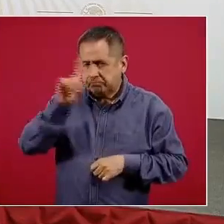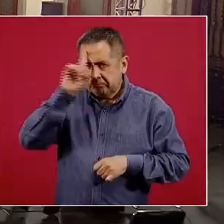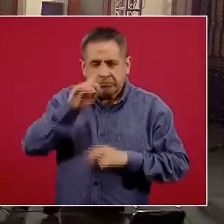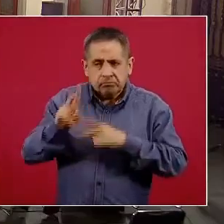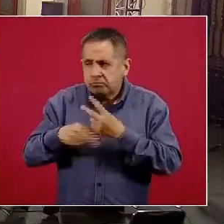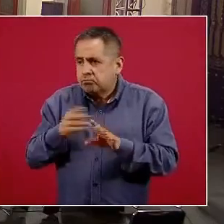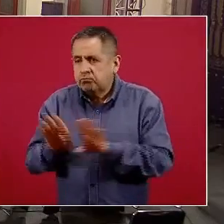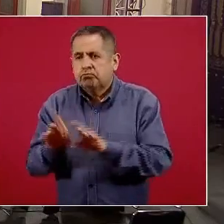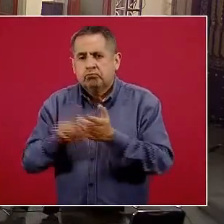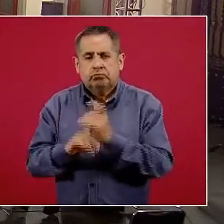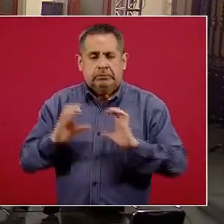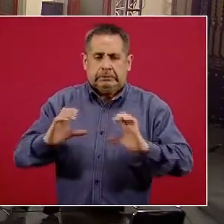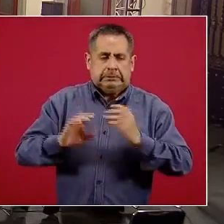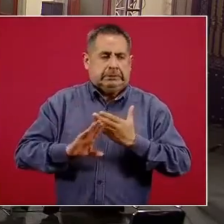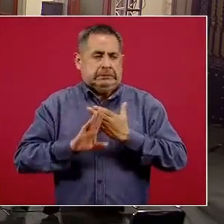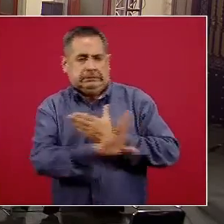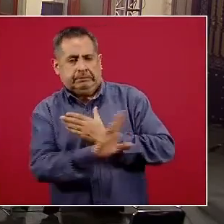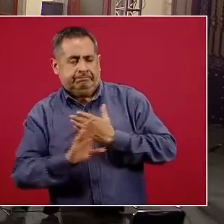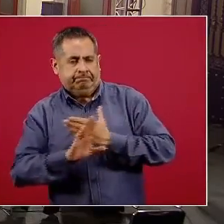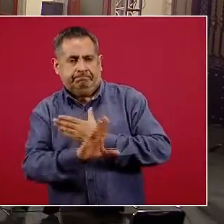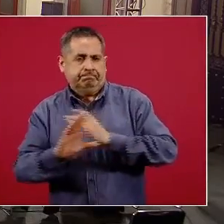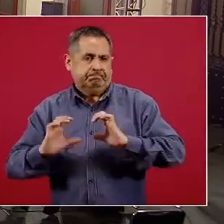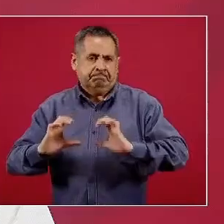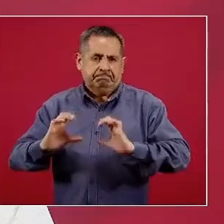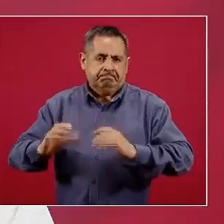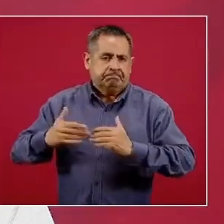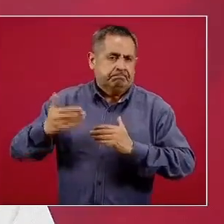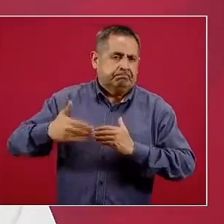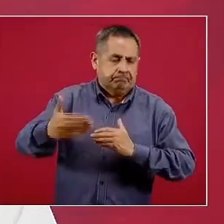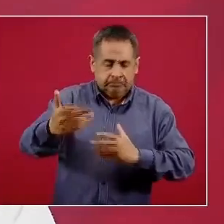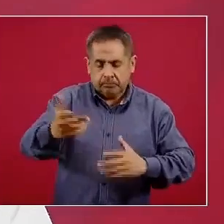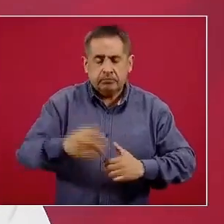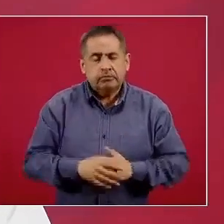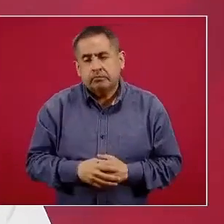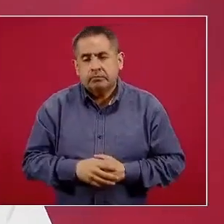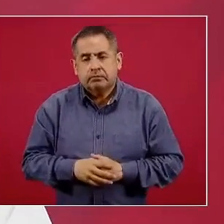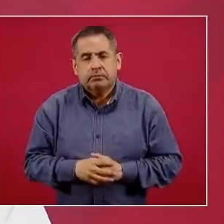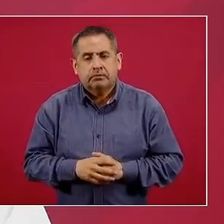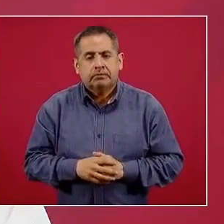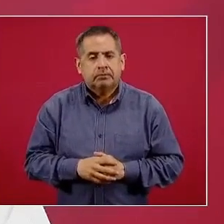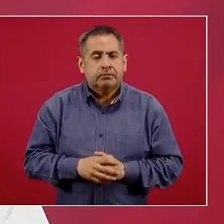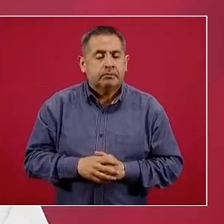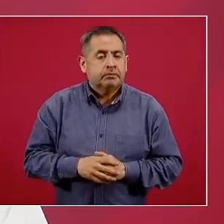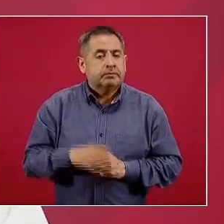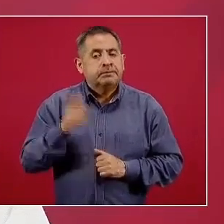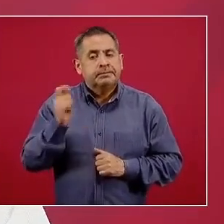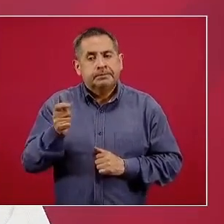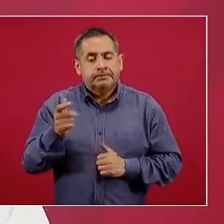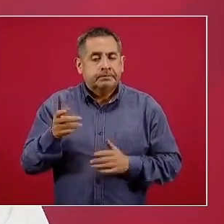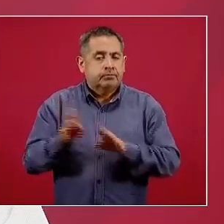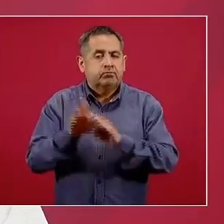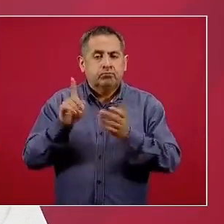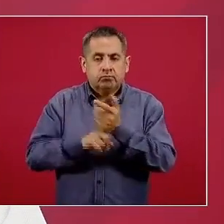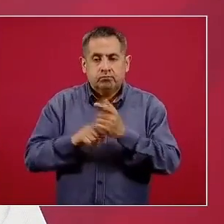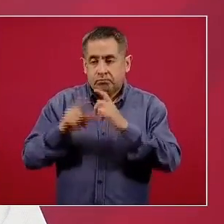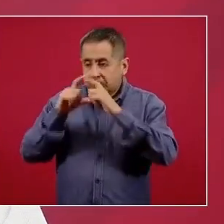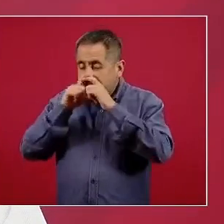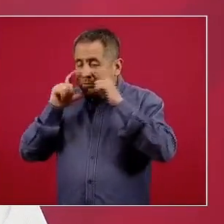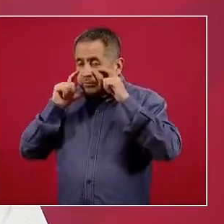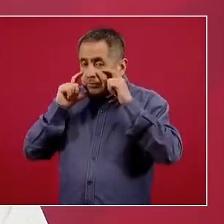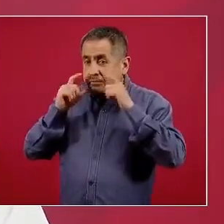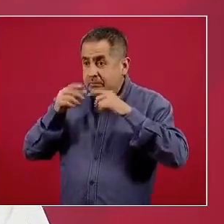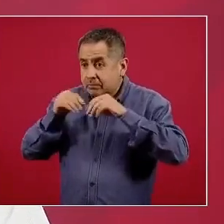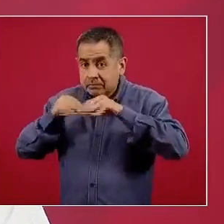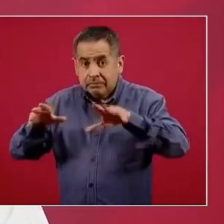de prevención durante toda la temporada de influenza. Como es irremediable que ocurra la influenza, también es